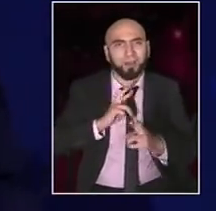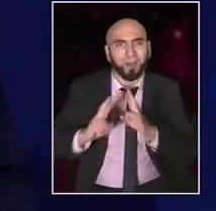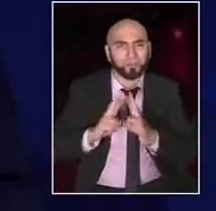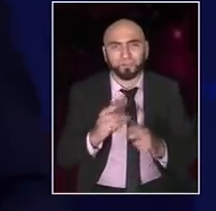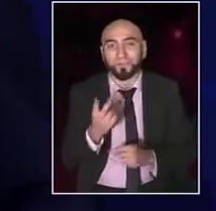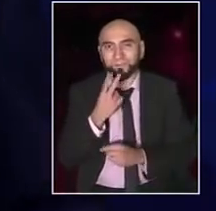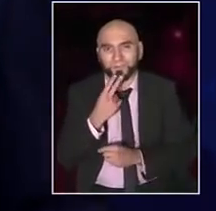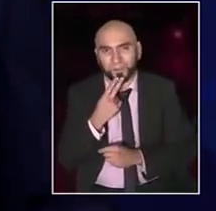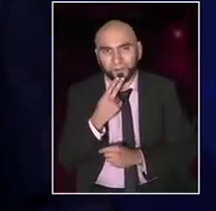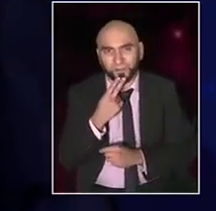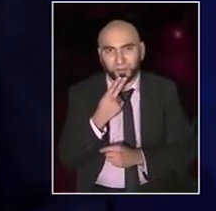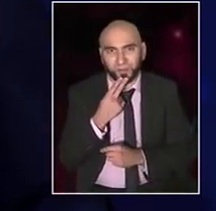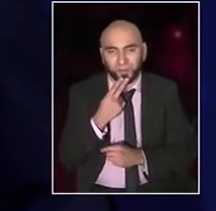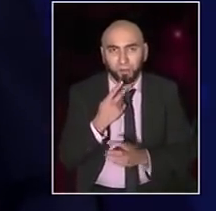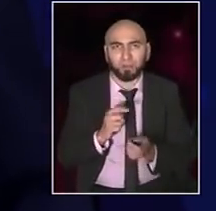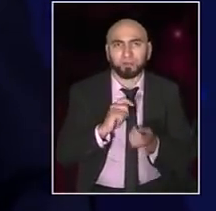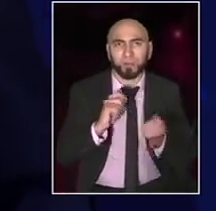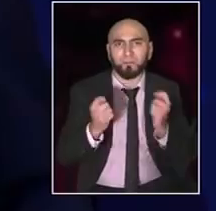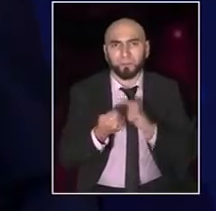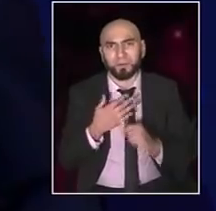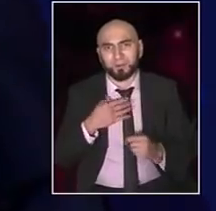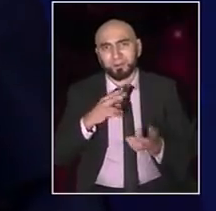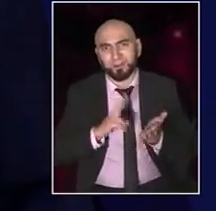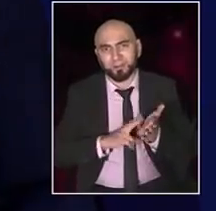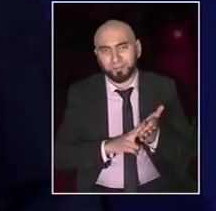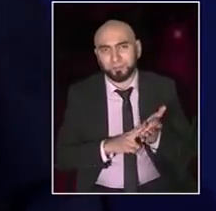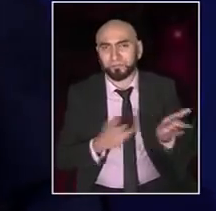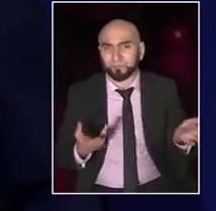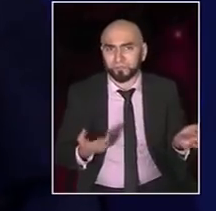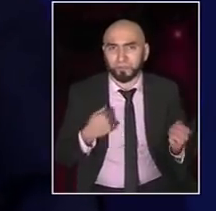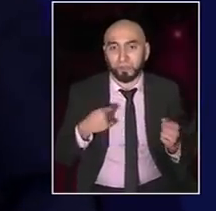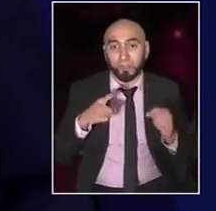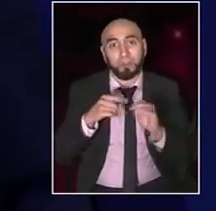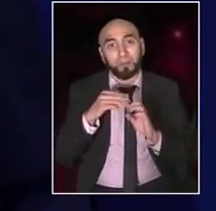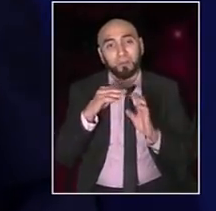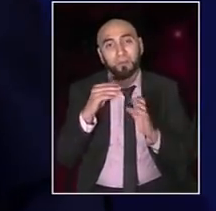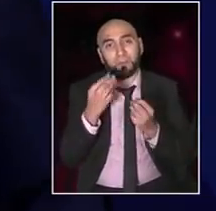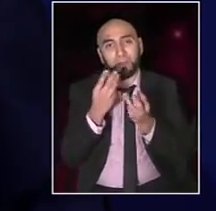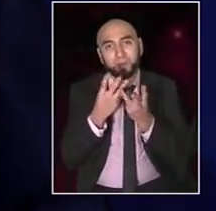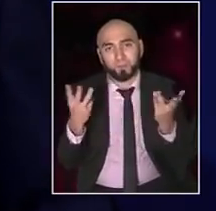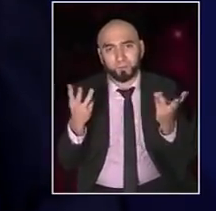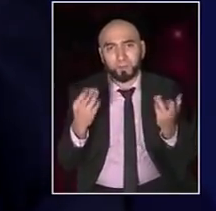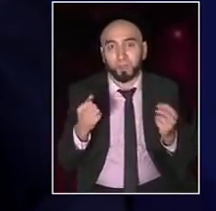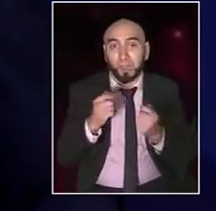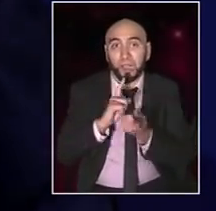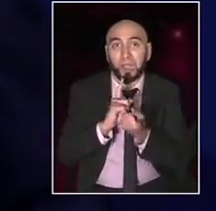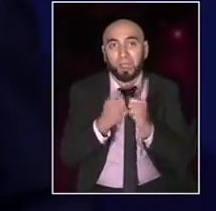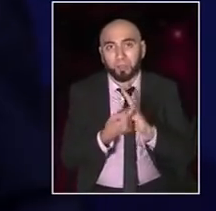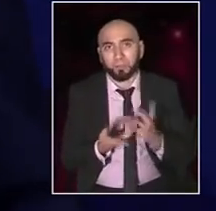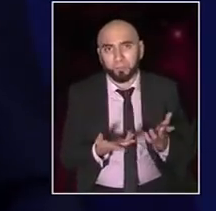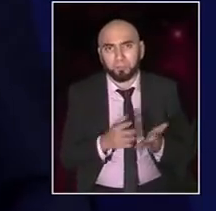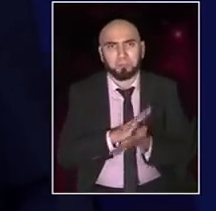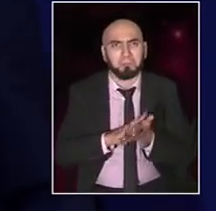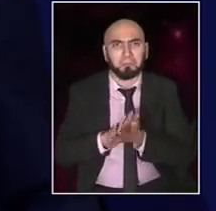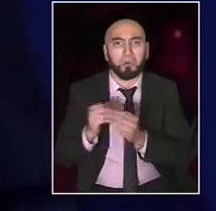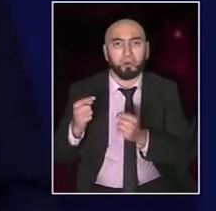transformar la realidad. Y tenemos que estas plataformas están cambiando también, no solamente el tema porque un robot